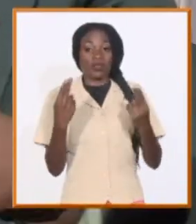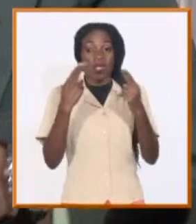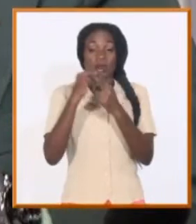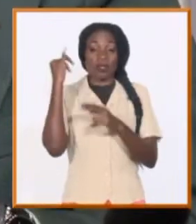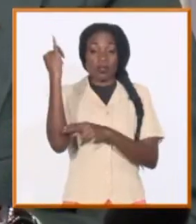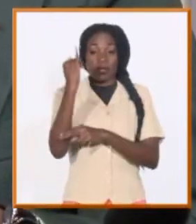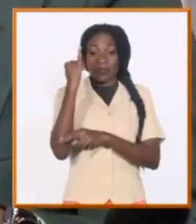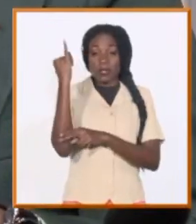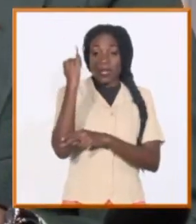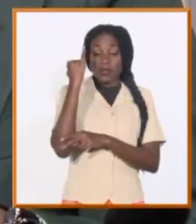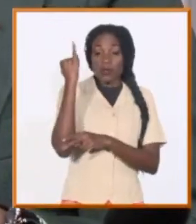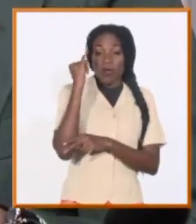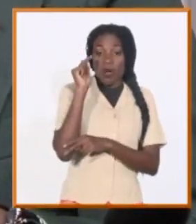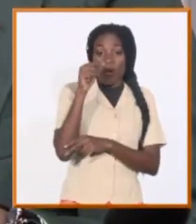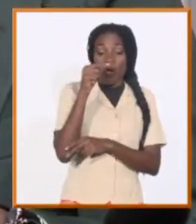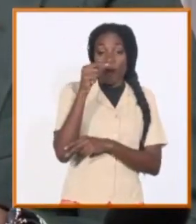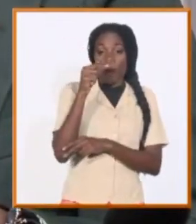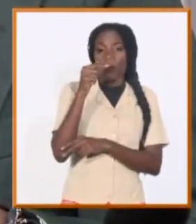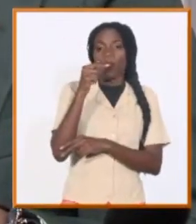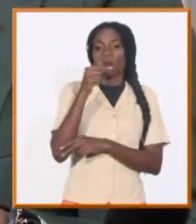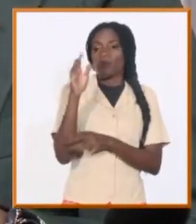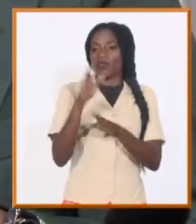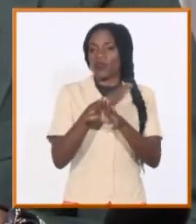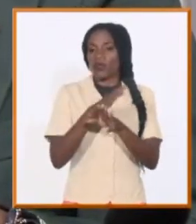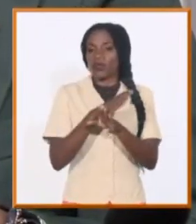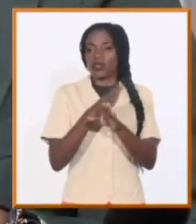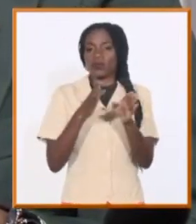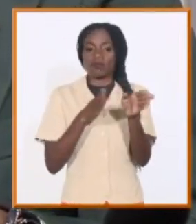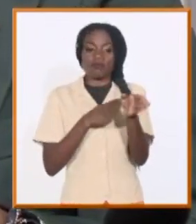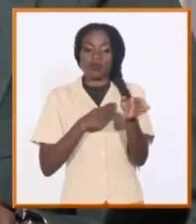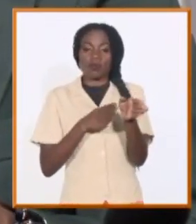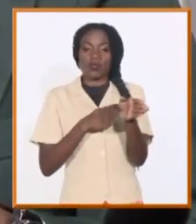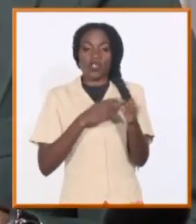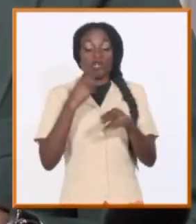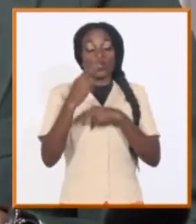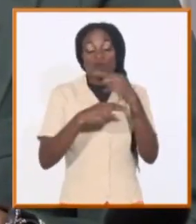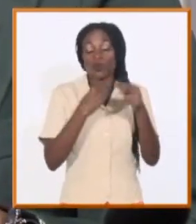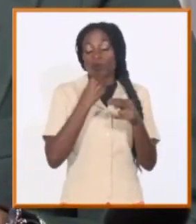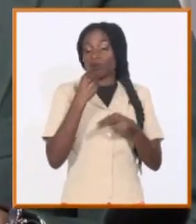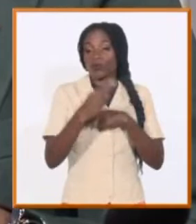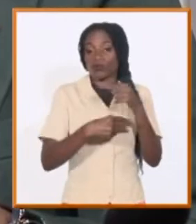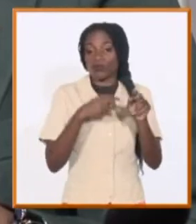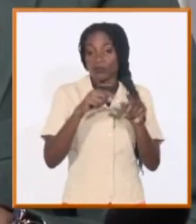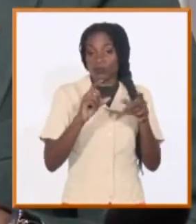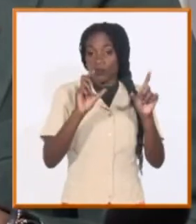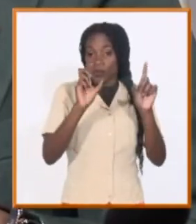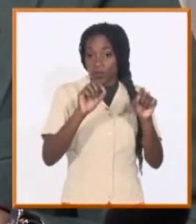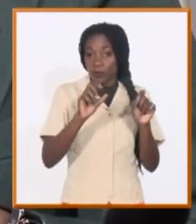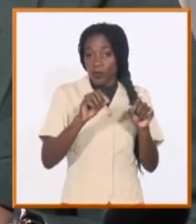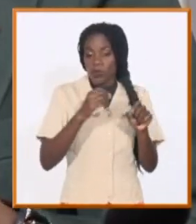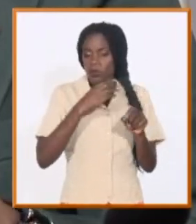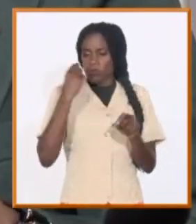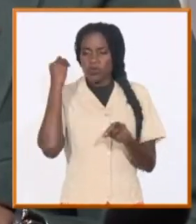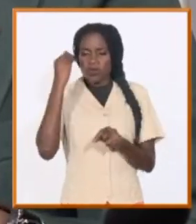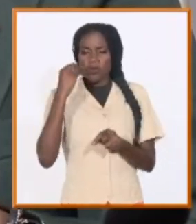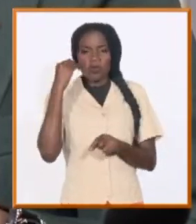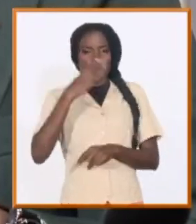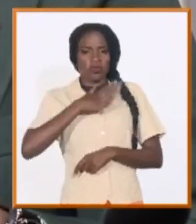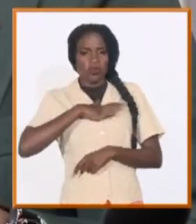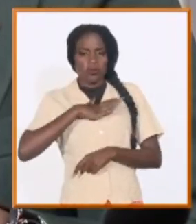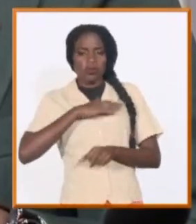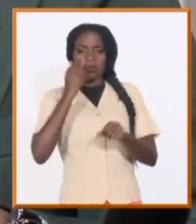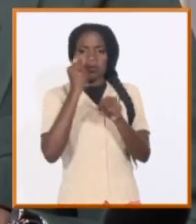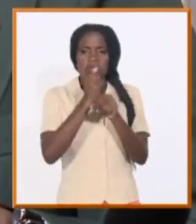al margen de las restantes disciplinas colectivas que no tuvieron una buena actuación en estos juegos. Hay que decirlo así, y esperemos que se